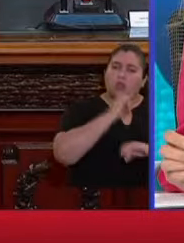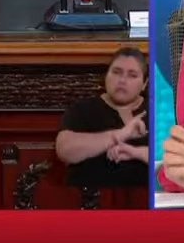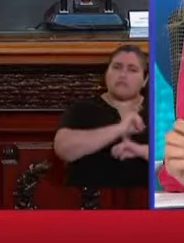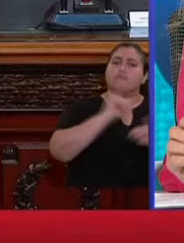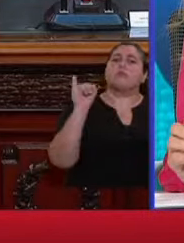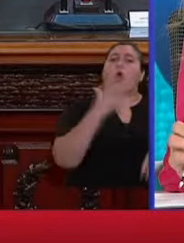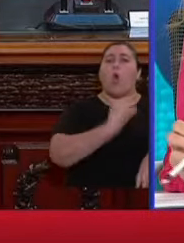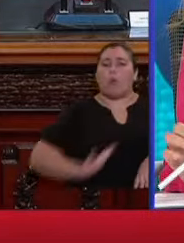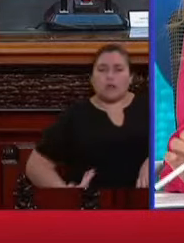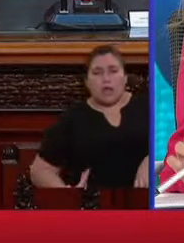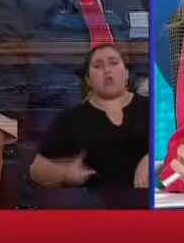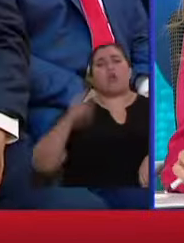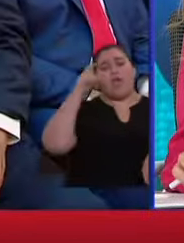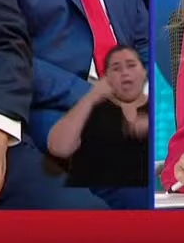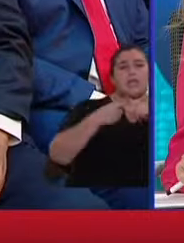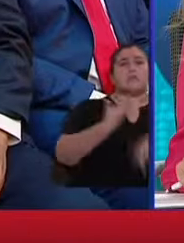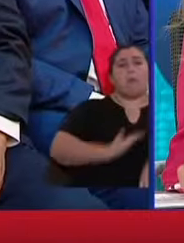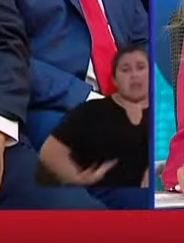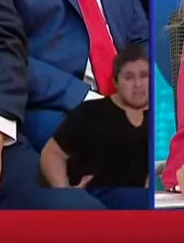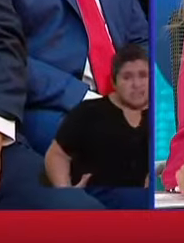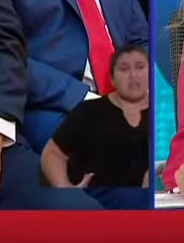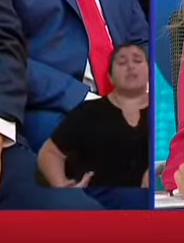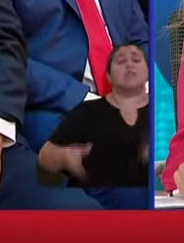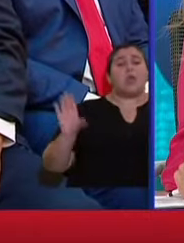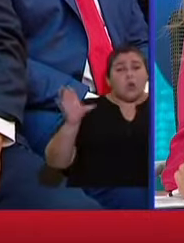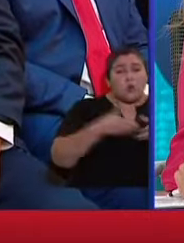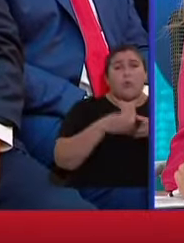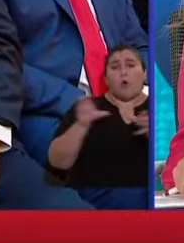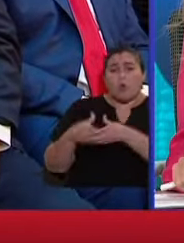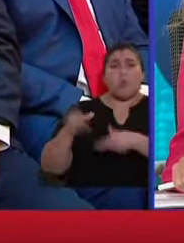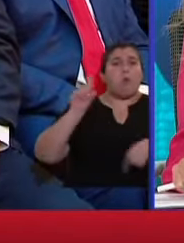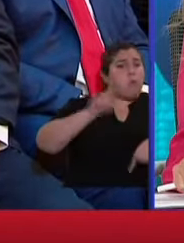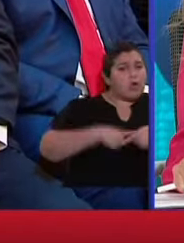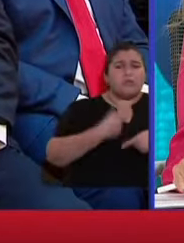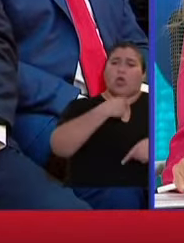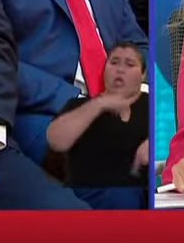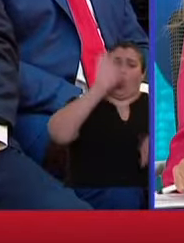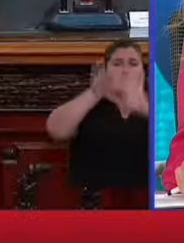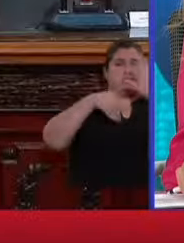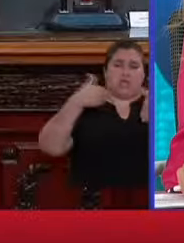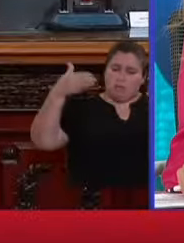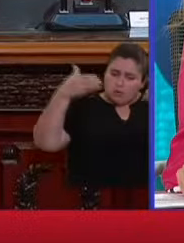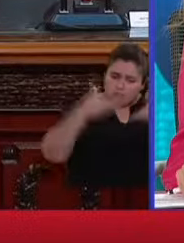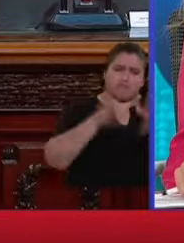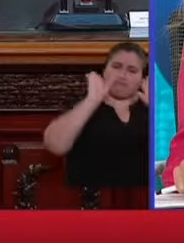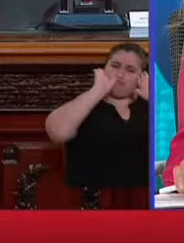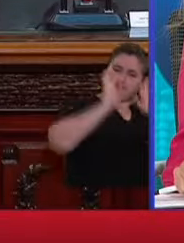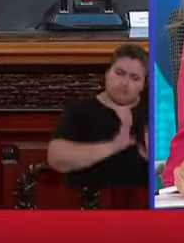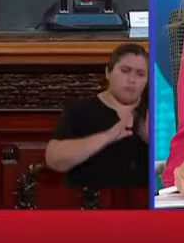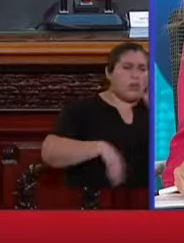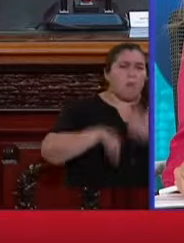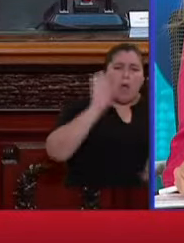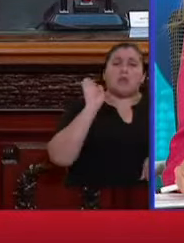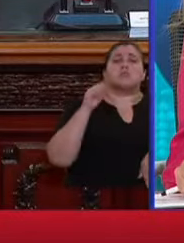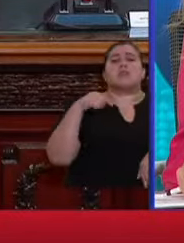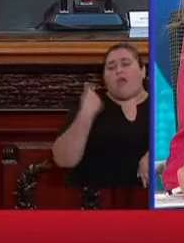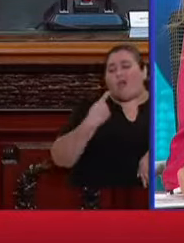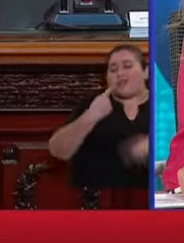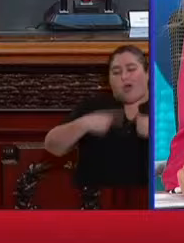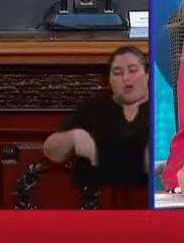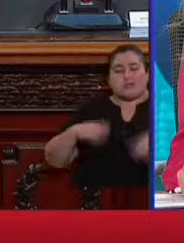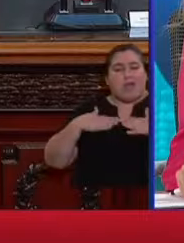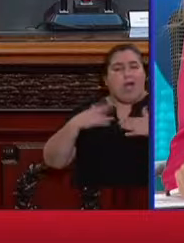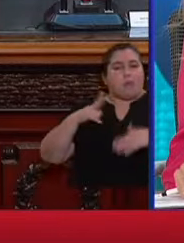es un planteo que seguramente el peronismo lo va a tirar, lo viene tirando estos últimos 70 días. Cada discusión que se pretende plantear, como si ellos hubiesen